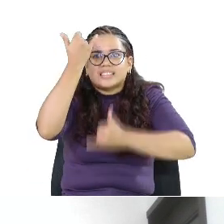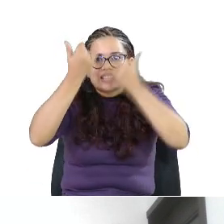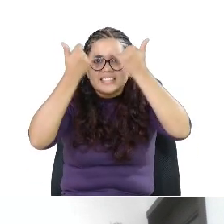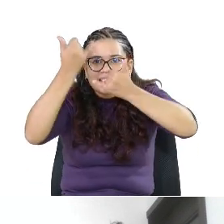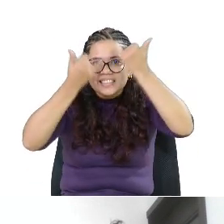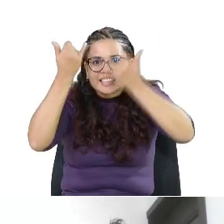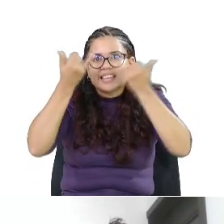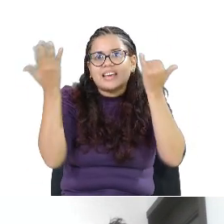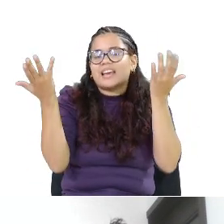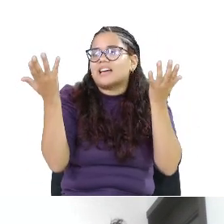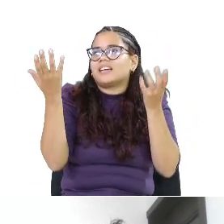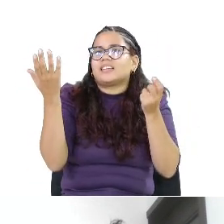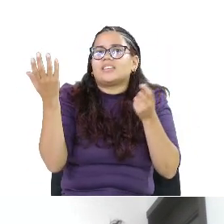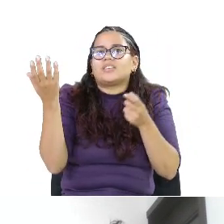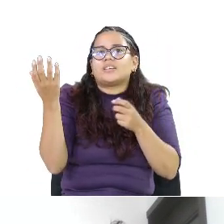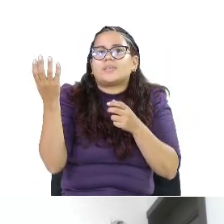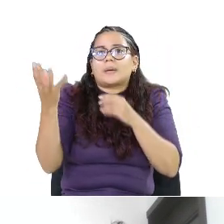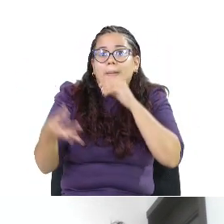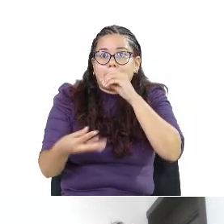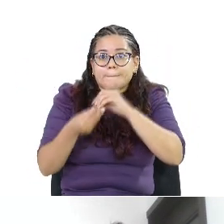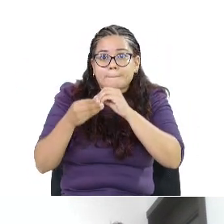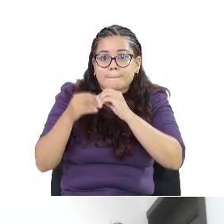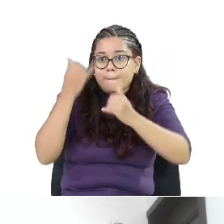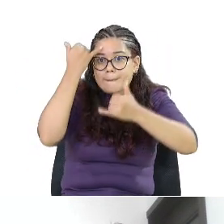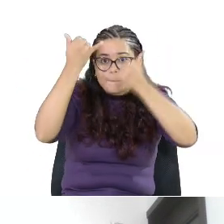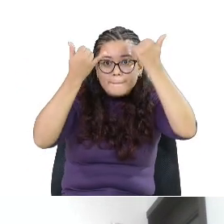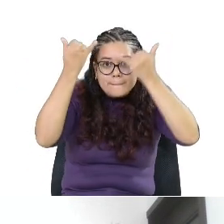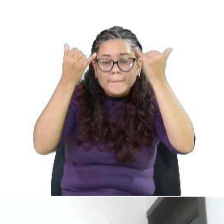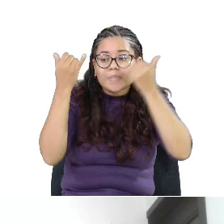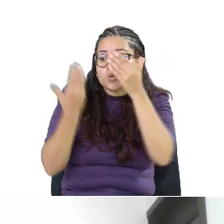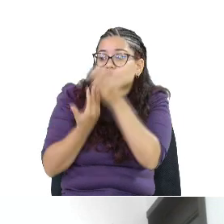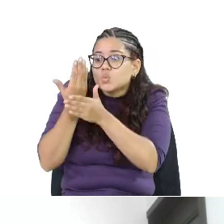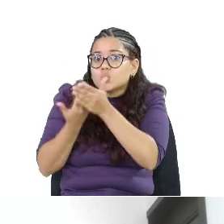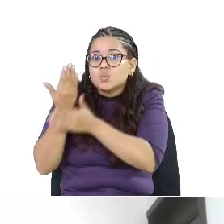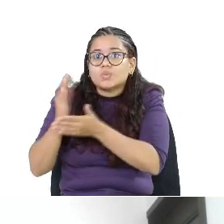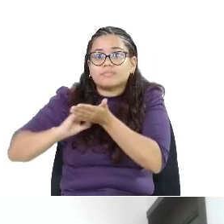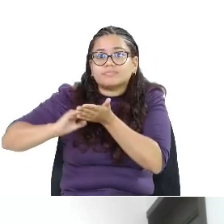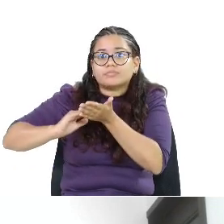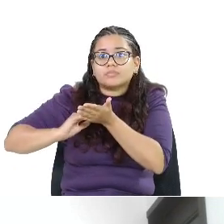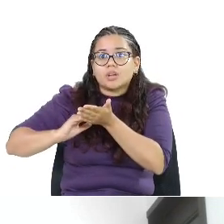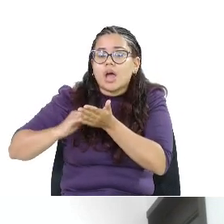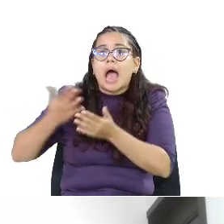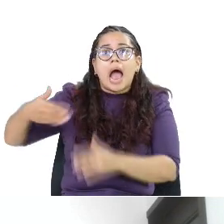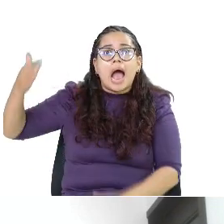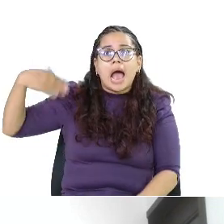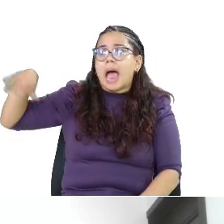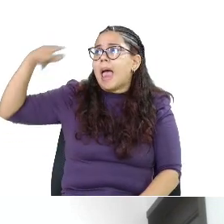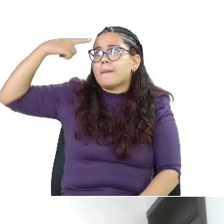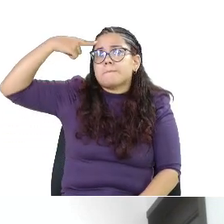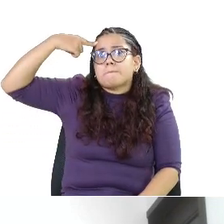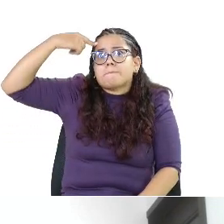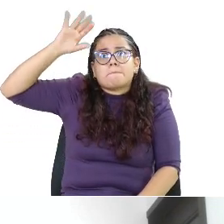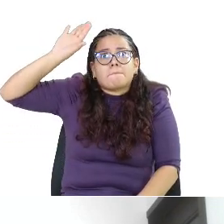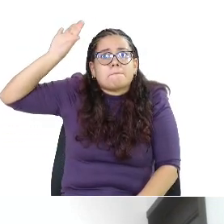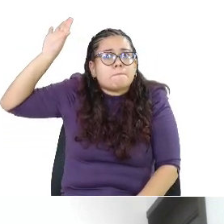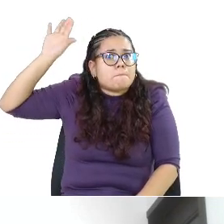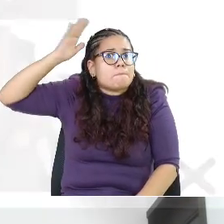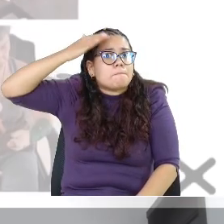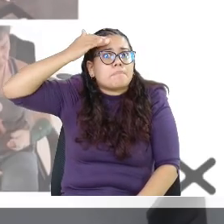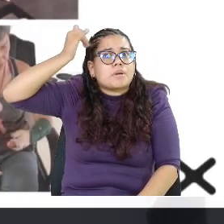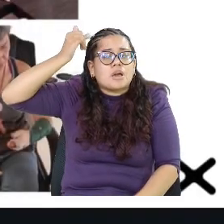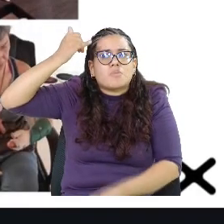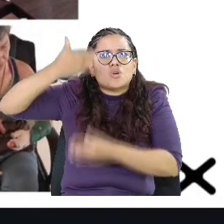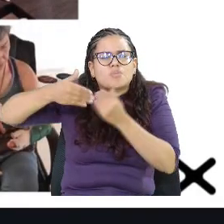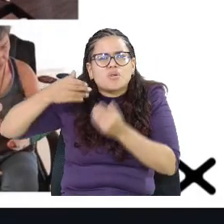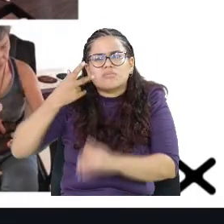creatividad, eh, crear nuevas soluciones que a lo mejor nosotros no las pensábamos antes, pero cuando nos empezamos